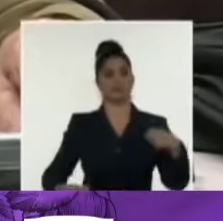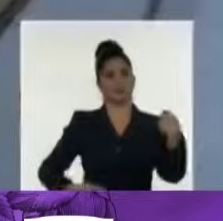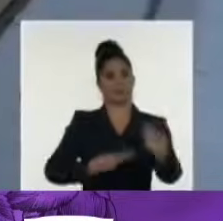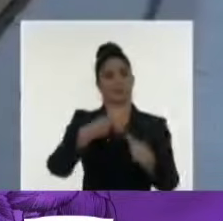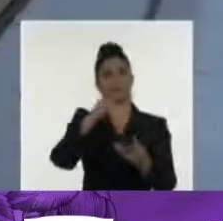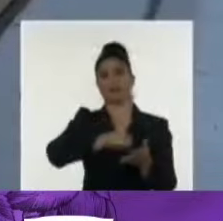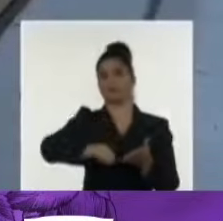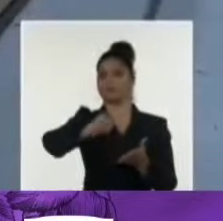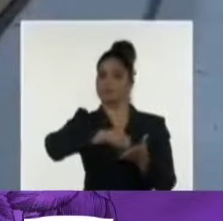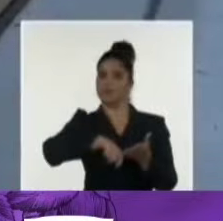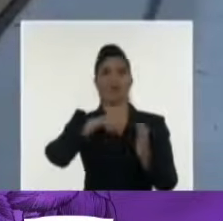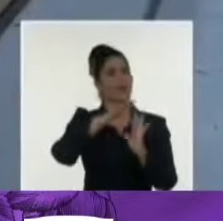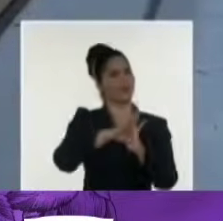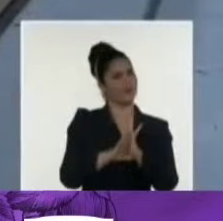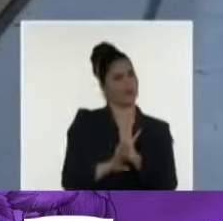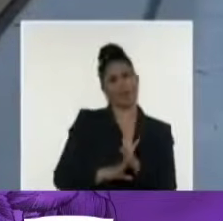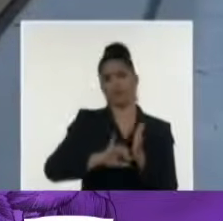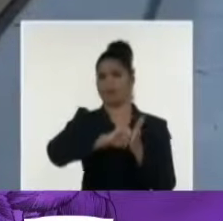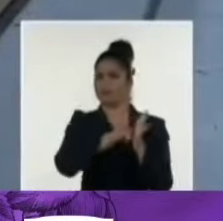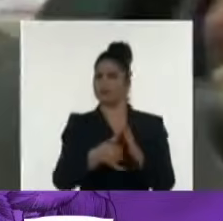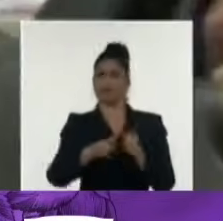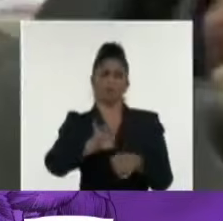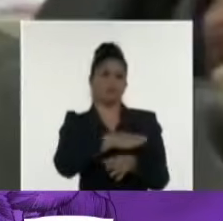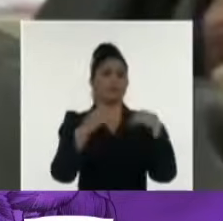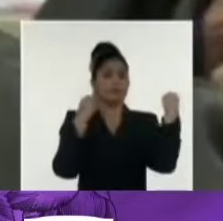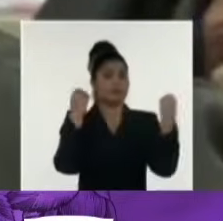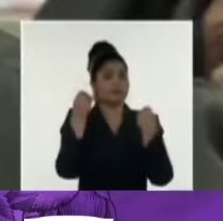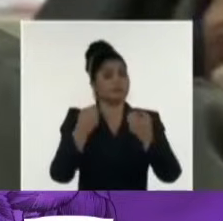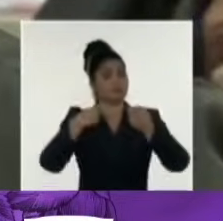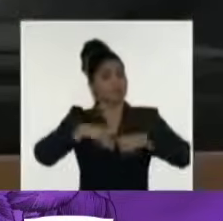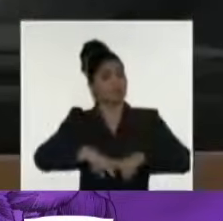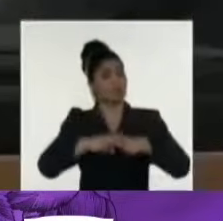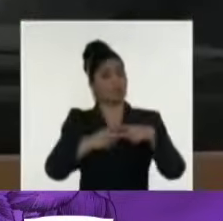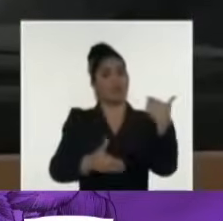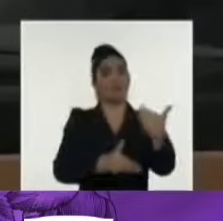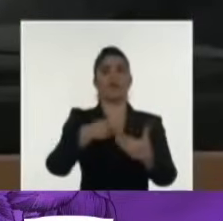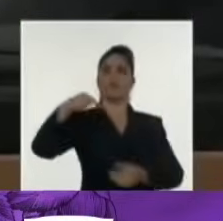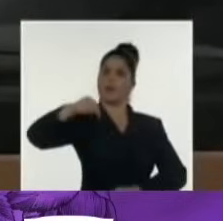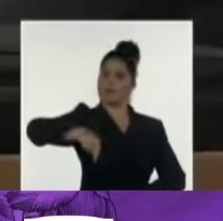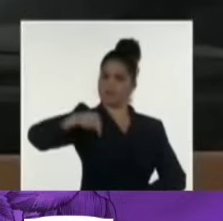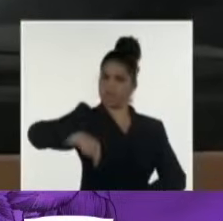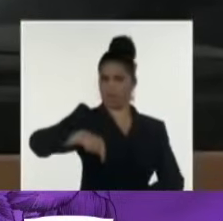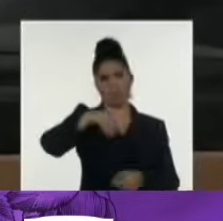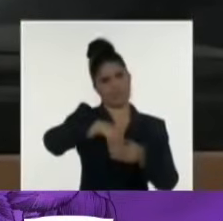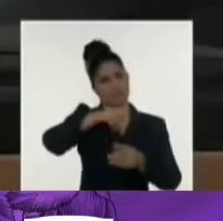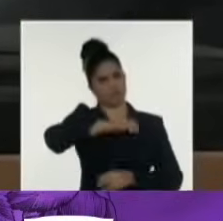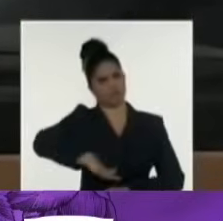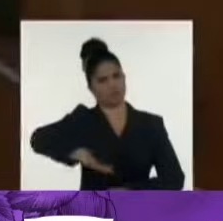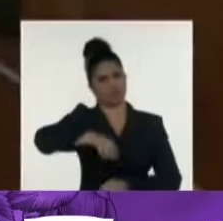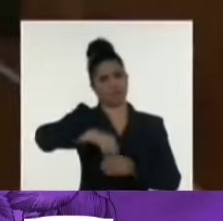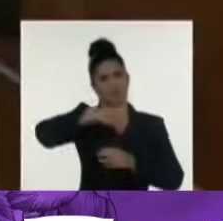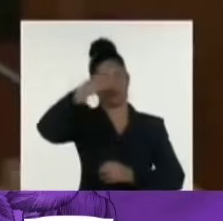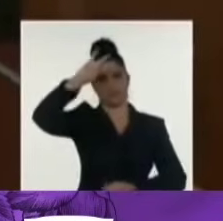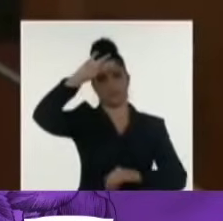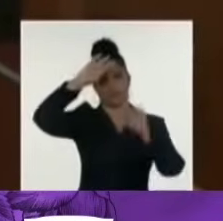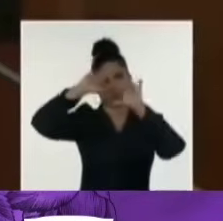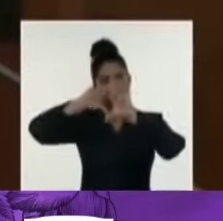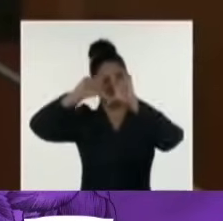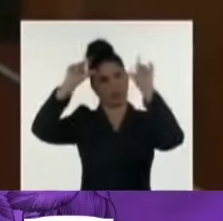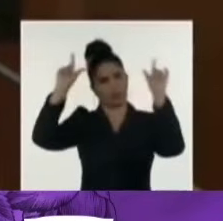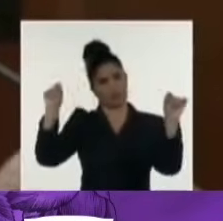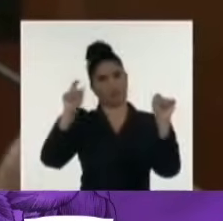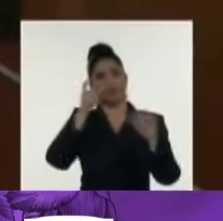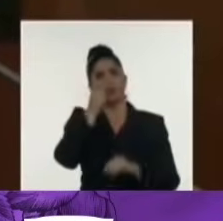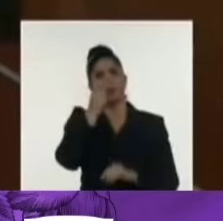programas y proyectos destinados a buscar soluciones de problemáticas presentes hoy en la sociedad nosotros tenemos que cambiar la